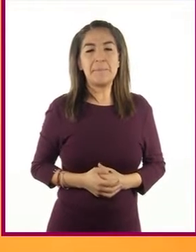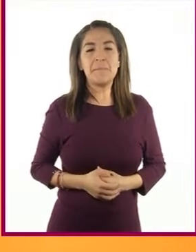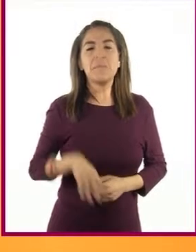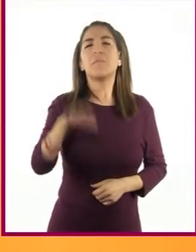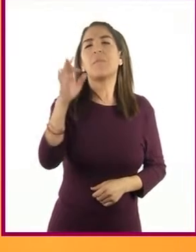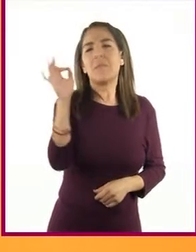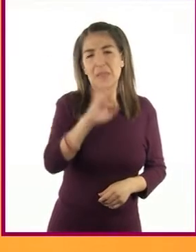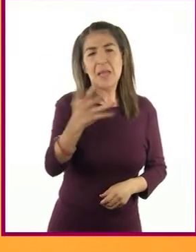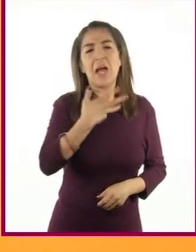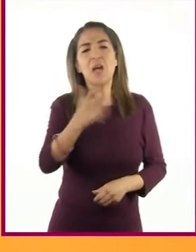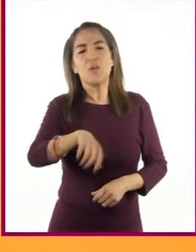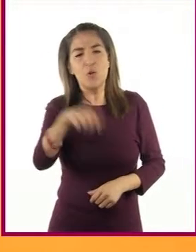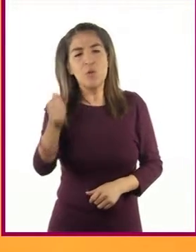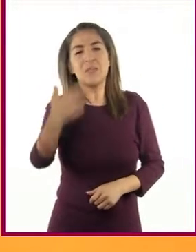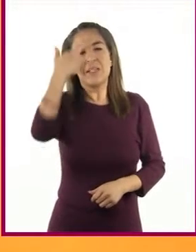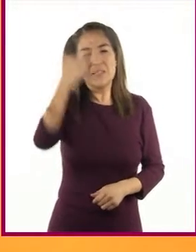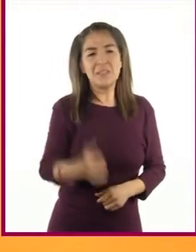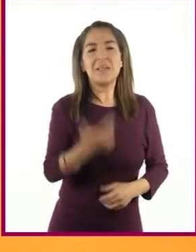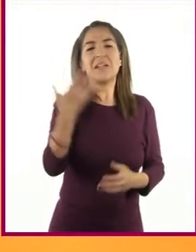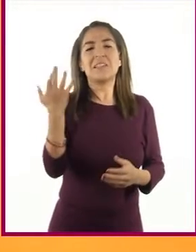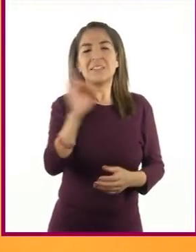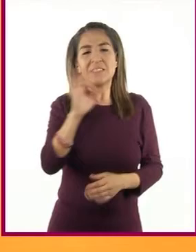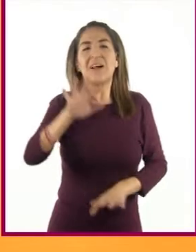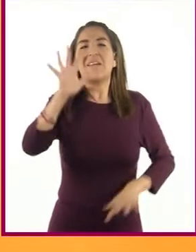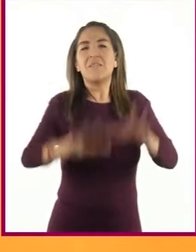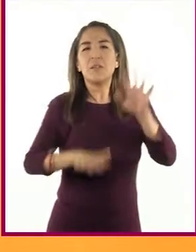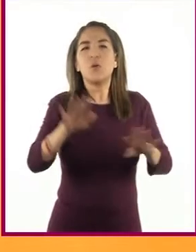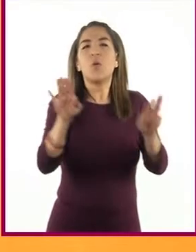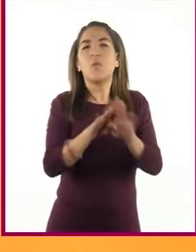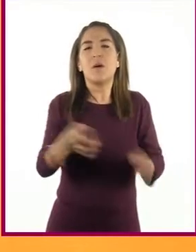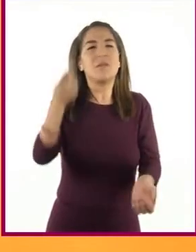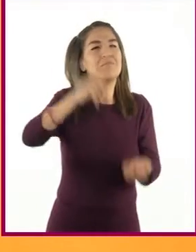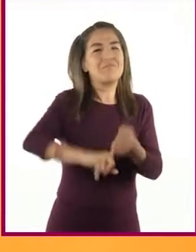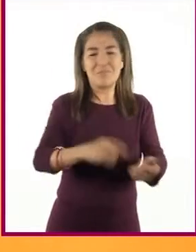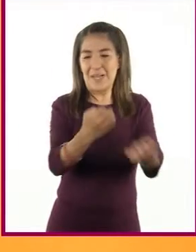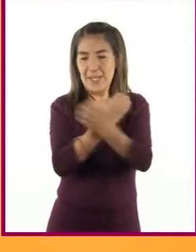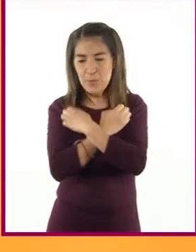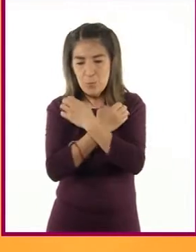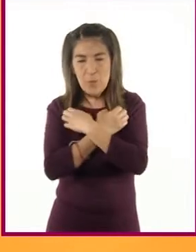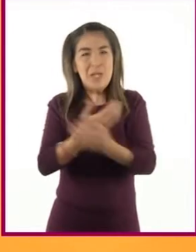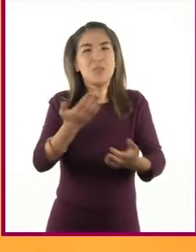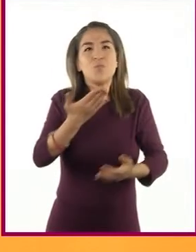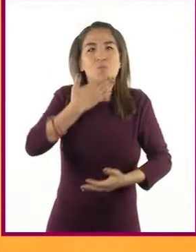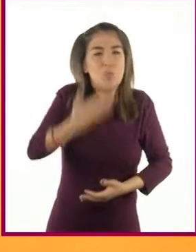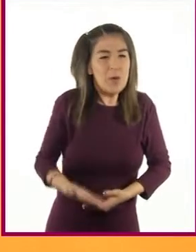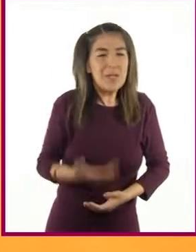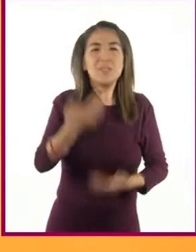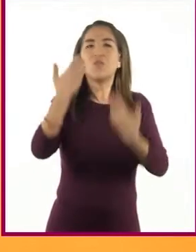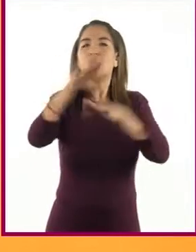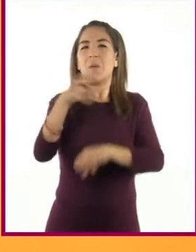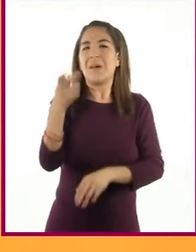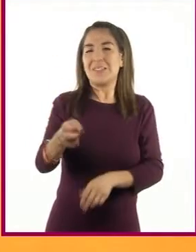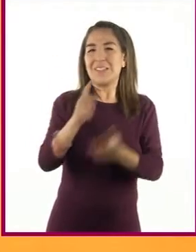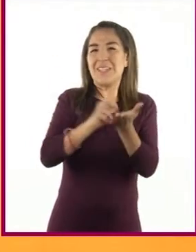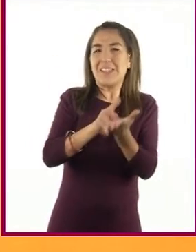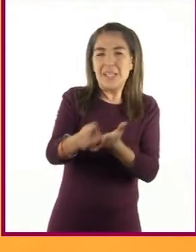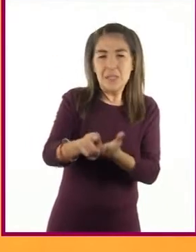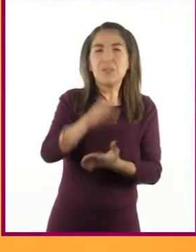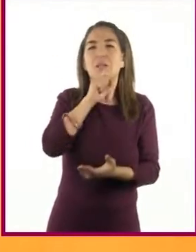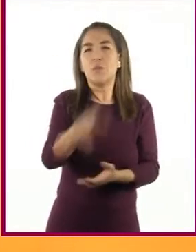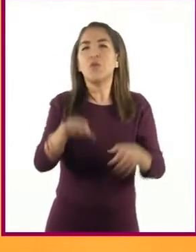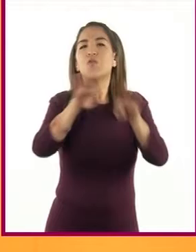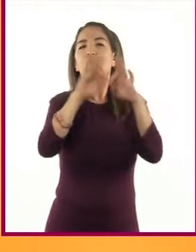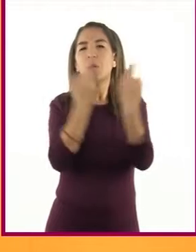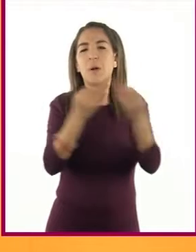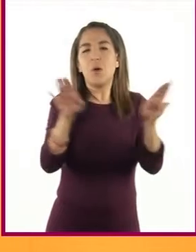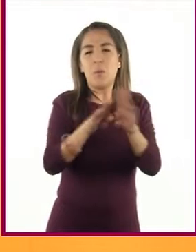Pueden haber otros factores. A veces no se provee educación suficiente sobre los derechos y las maneras